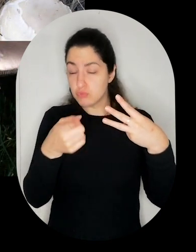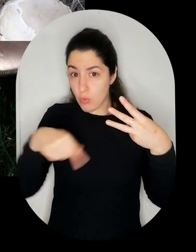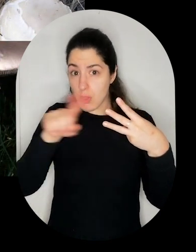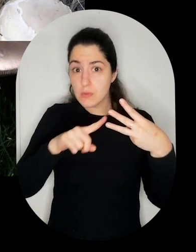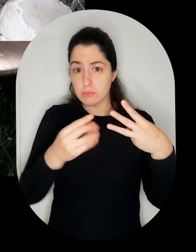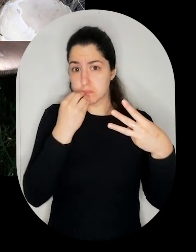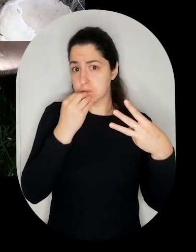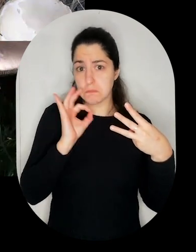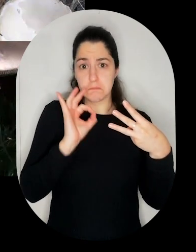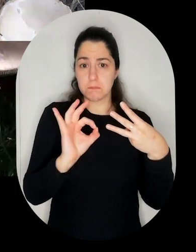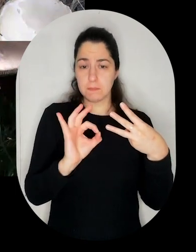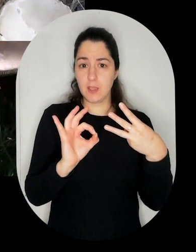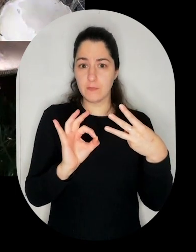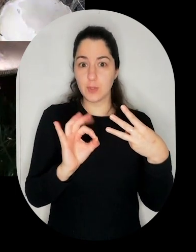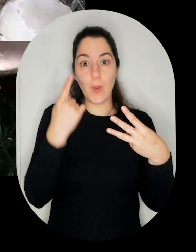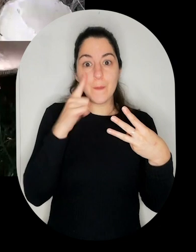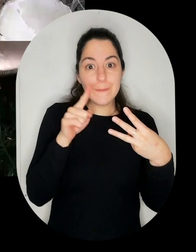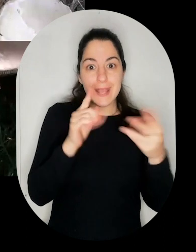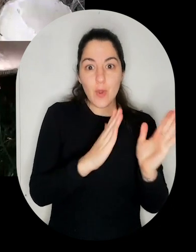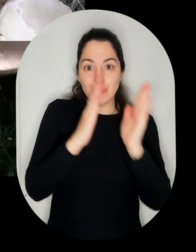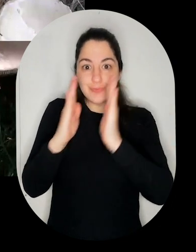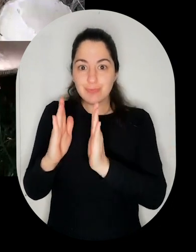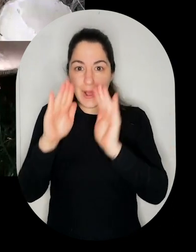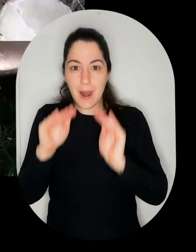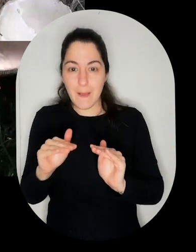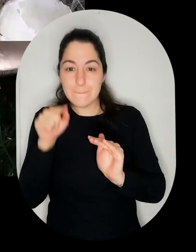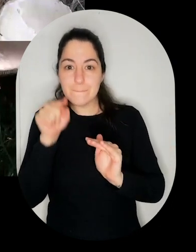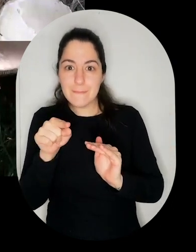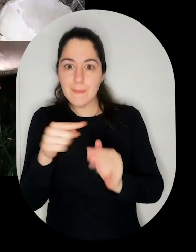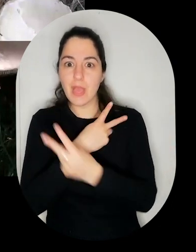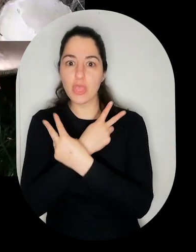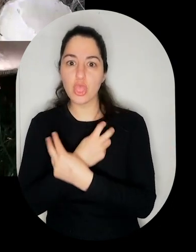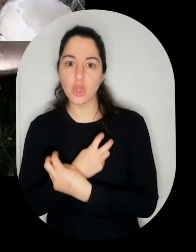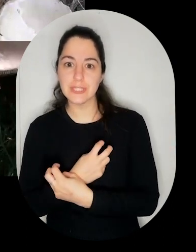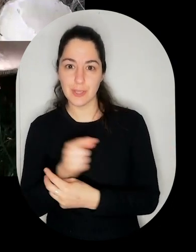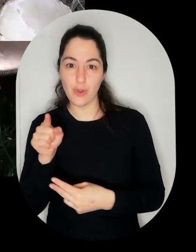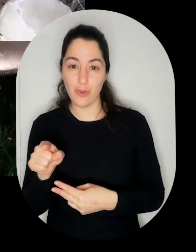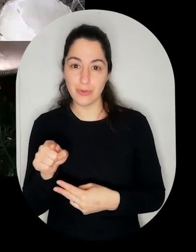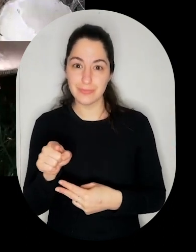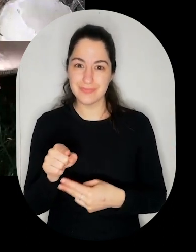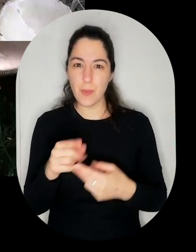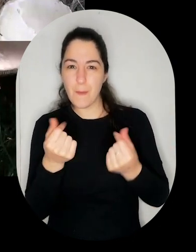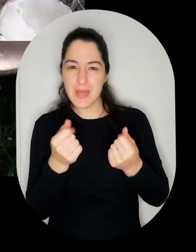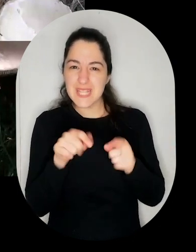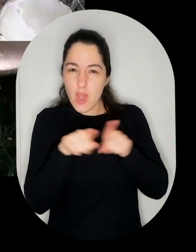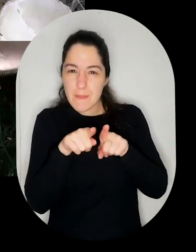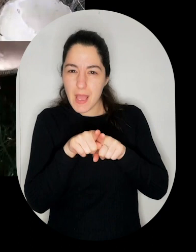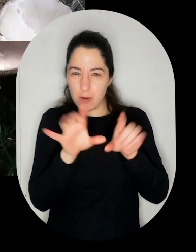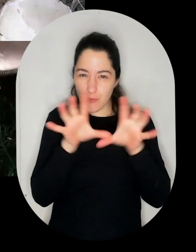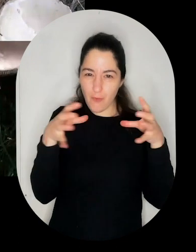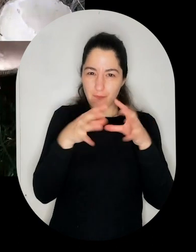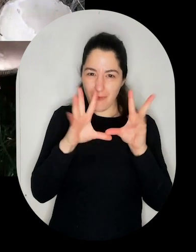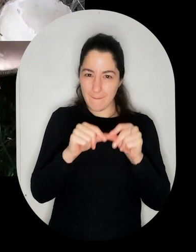Especies perfectamente comestibles que tienen contrapartes del mismo género, Agaricus, pero que son tóxicos, como Agaricus santoderma, que